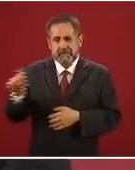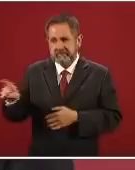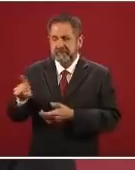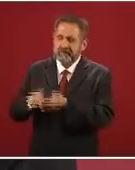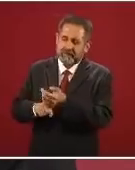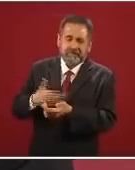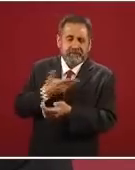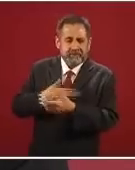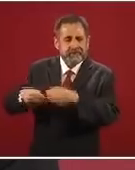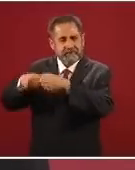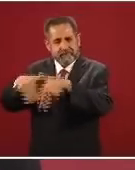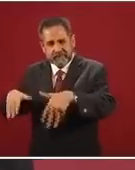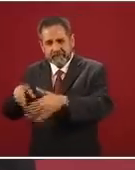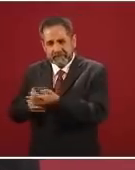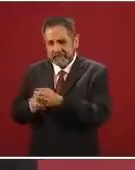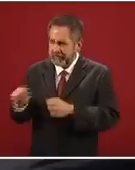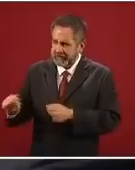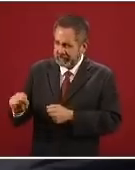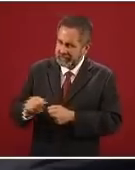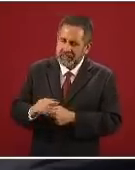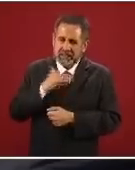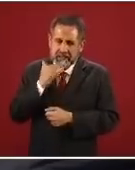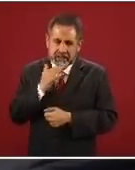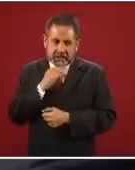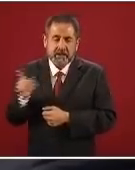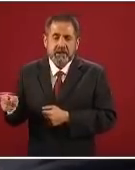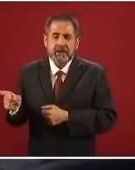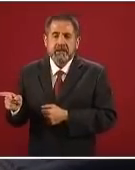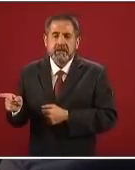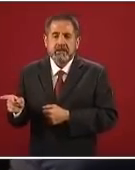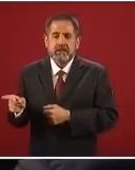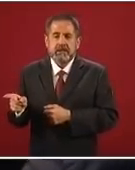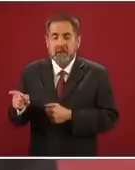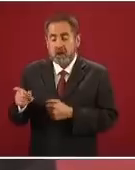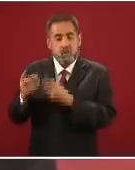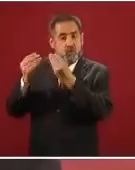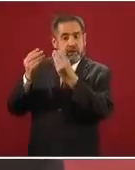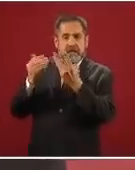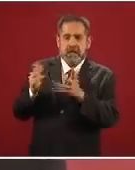que represento hay corrupción, desde luego, ya no,